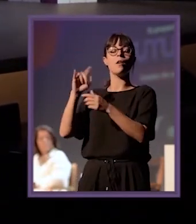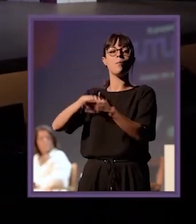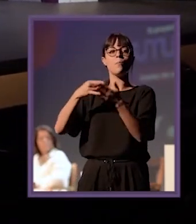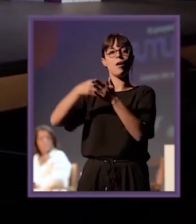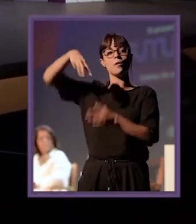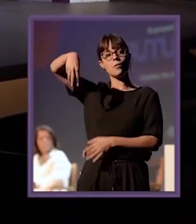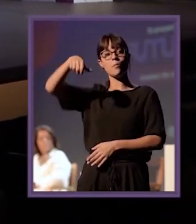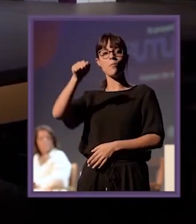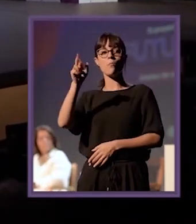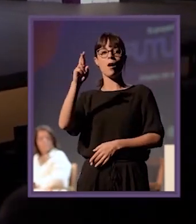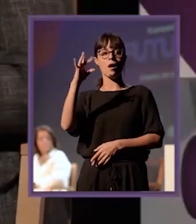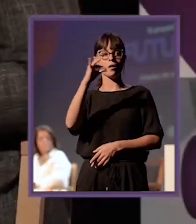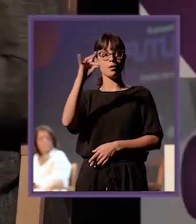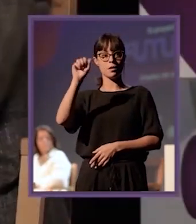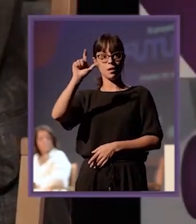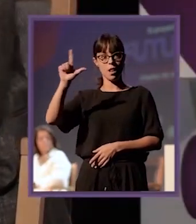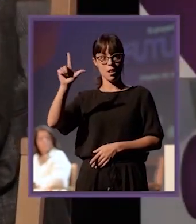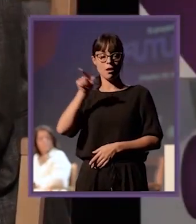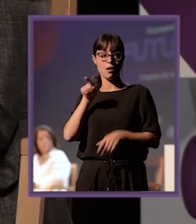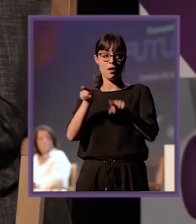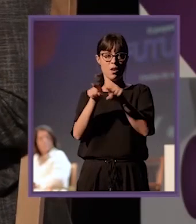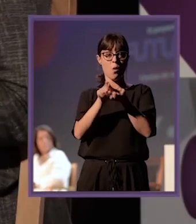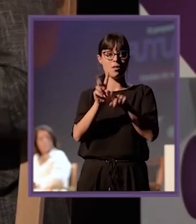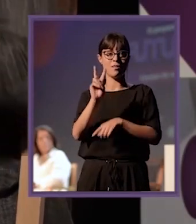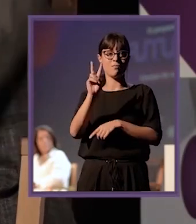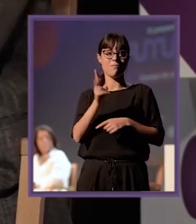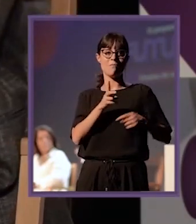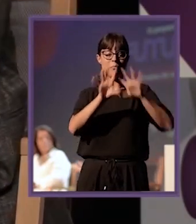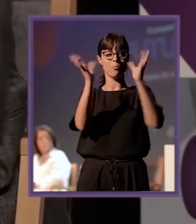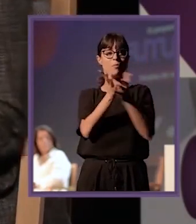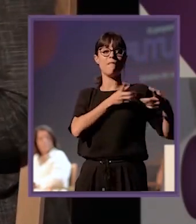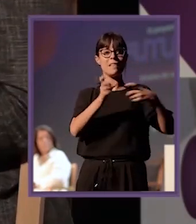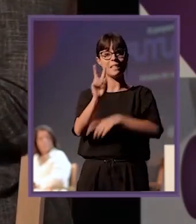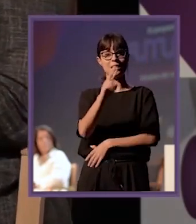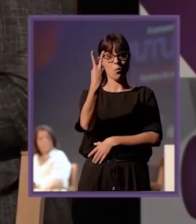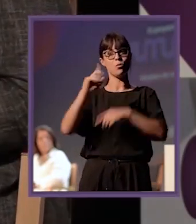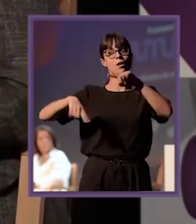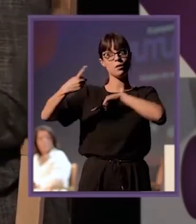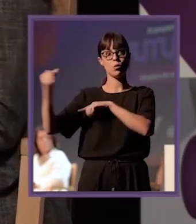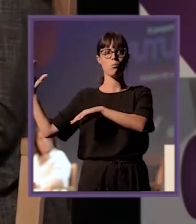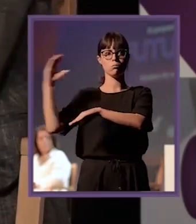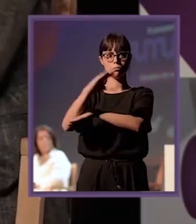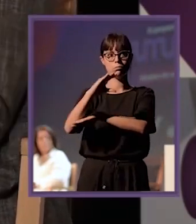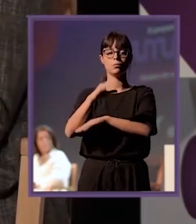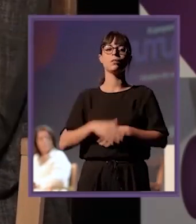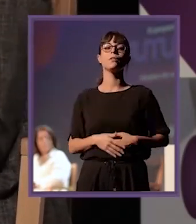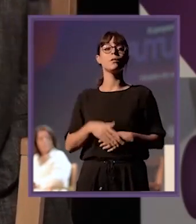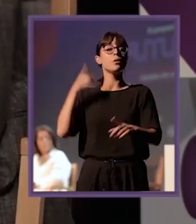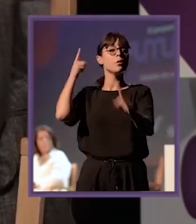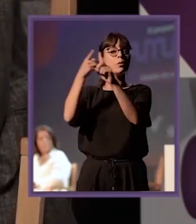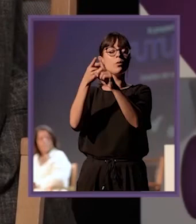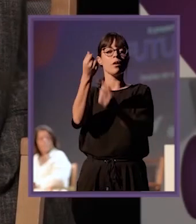Guerra Mundial, pues efectivamente es una inversión pública enorme para reactivar la economía. Esa inversión llega a España. España fue el